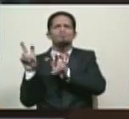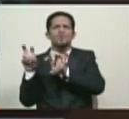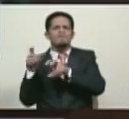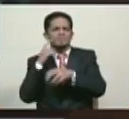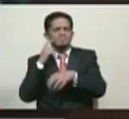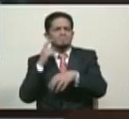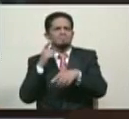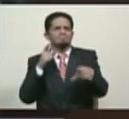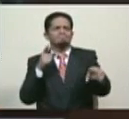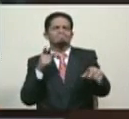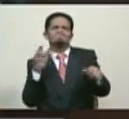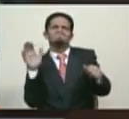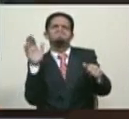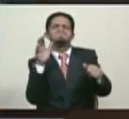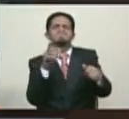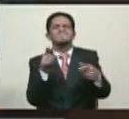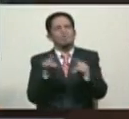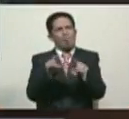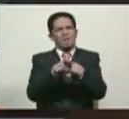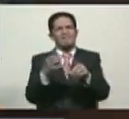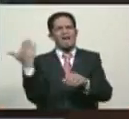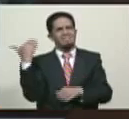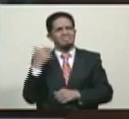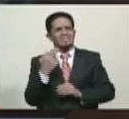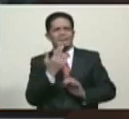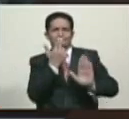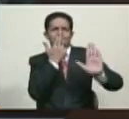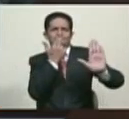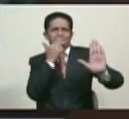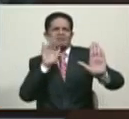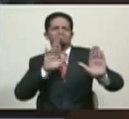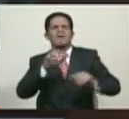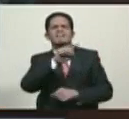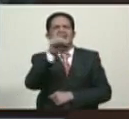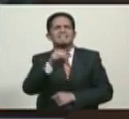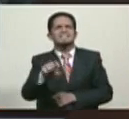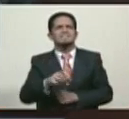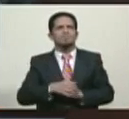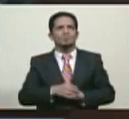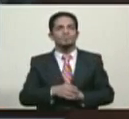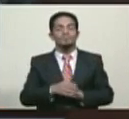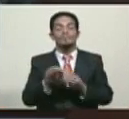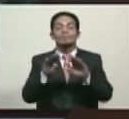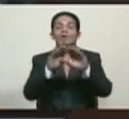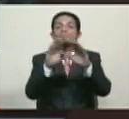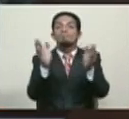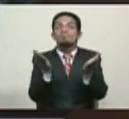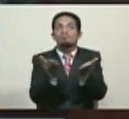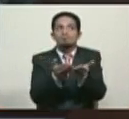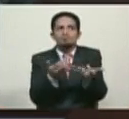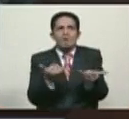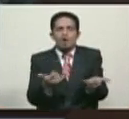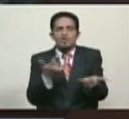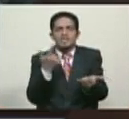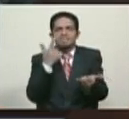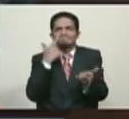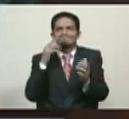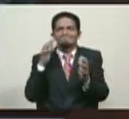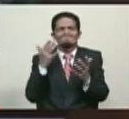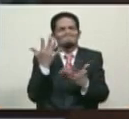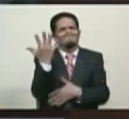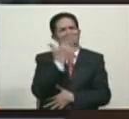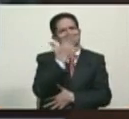momento histórico del nazismo y el fascismo. El mundo pasa por un verdadero momento oscuro, donde quienes